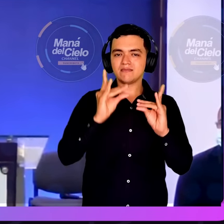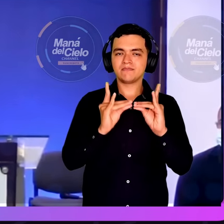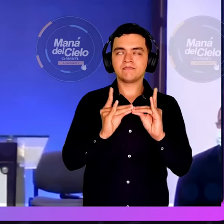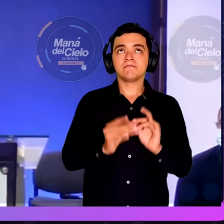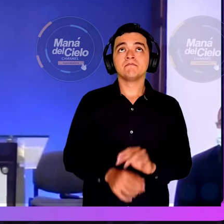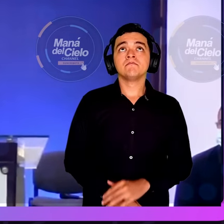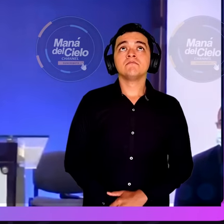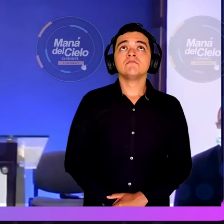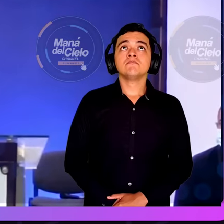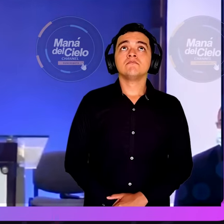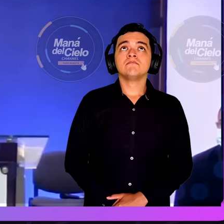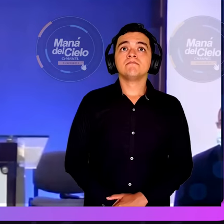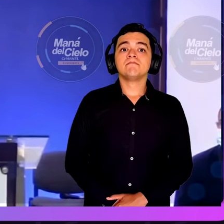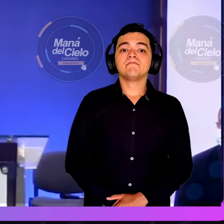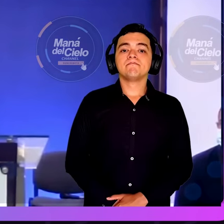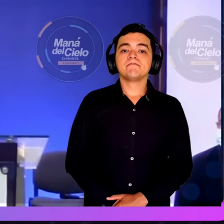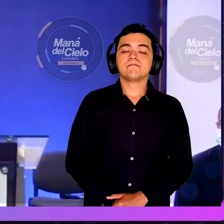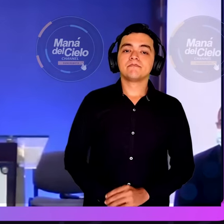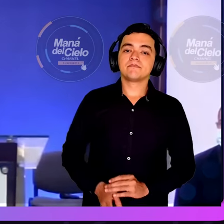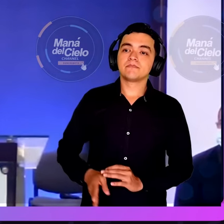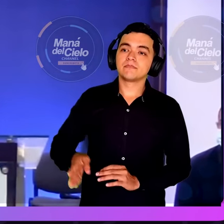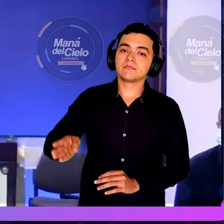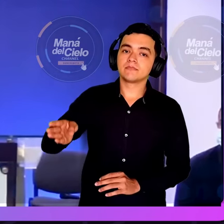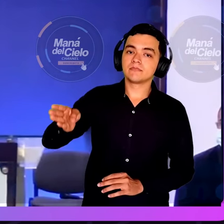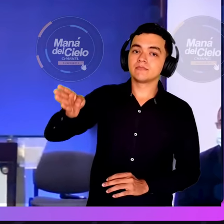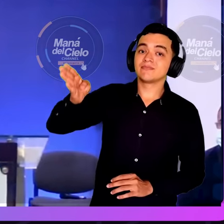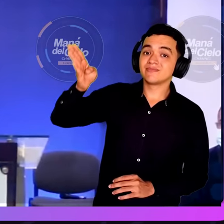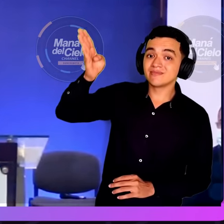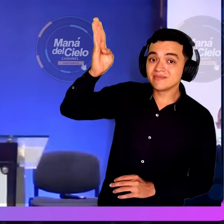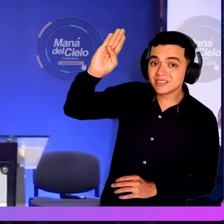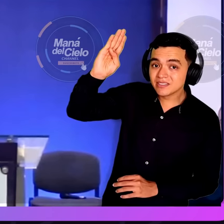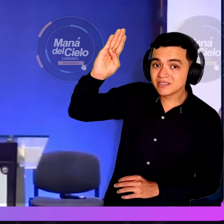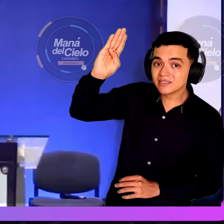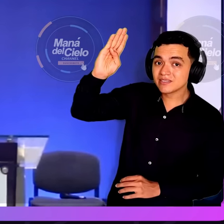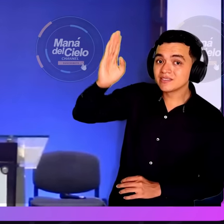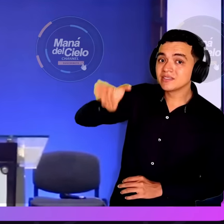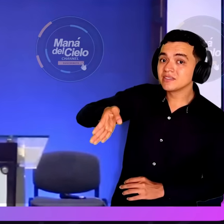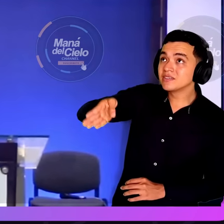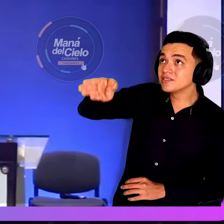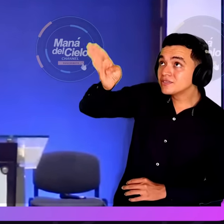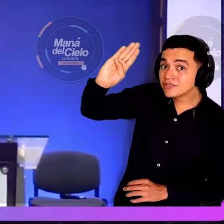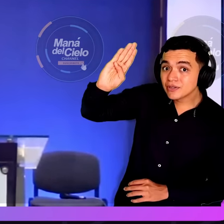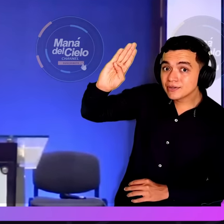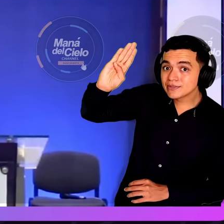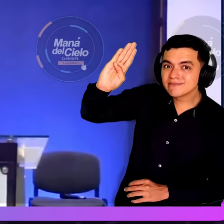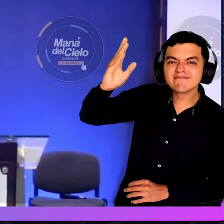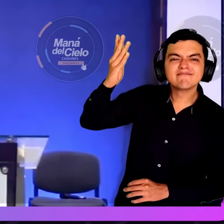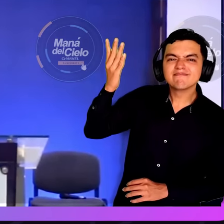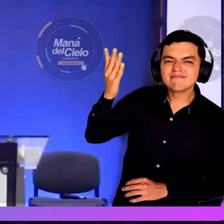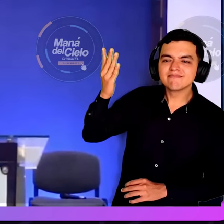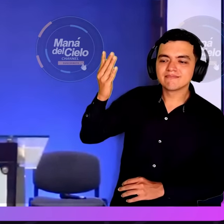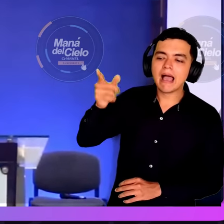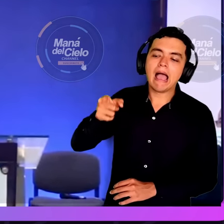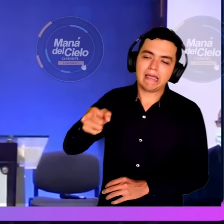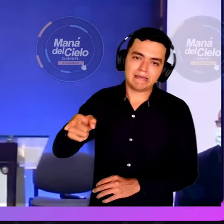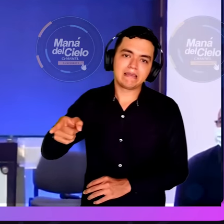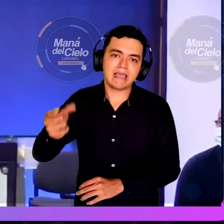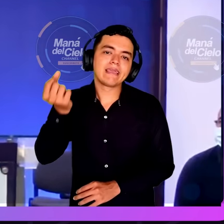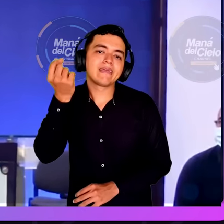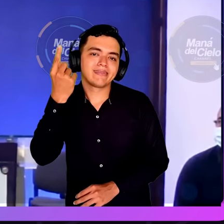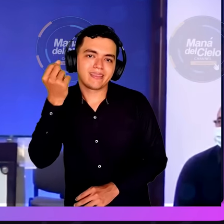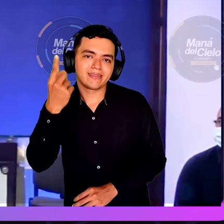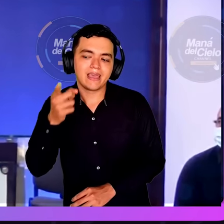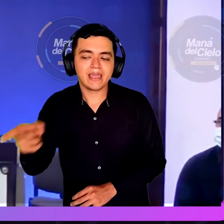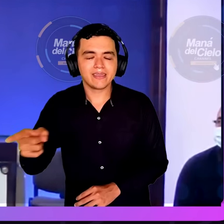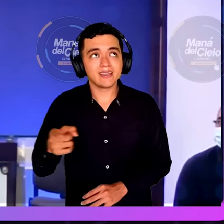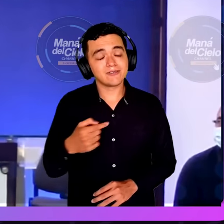o entregársela al Señor? No, hermana, entregársela al Señor, que se vaya con Cristo. Le dije: listo, bueno, vamos a orar. Bueno, y